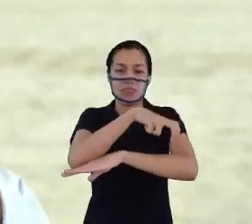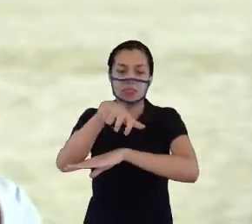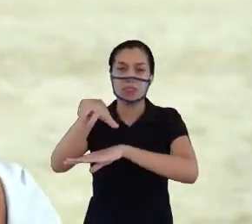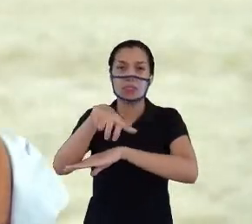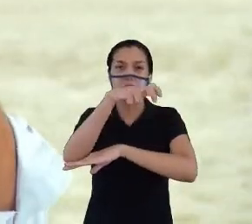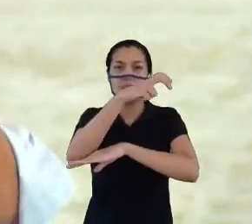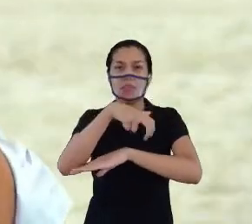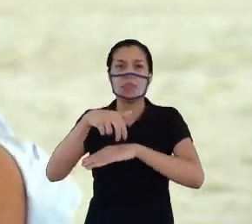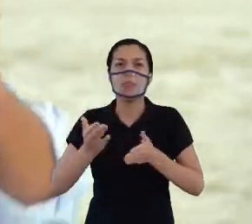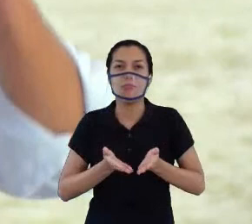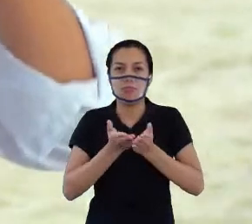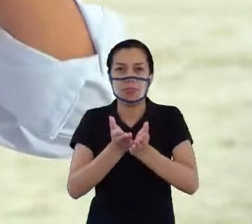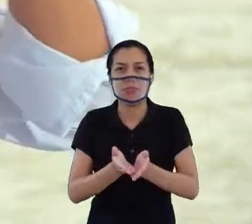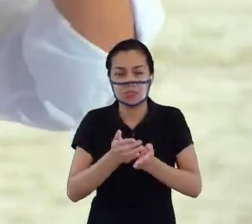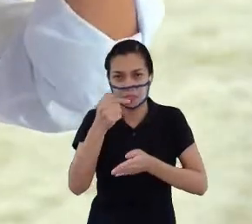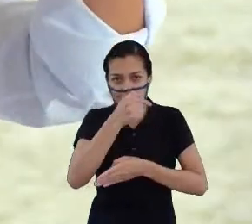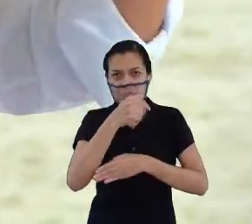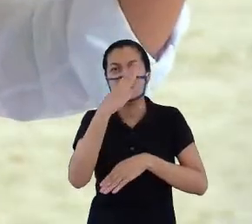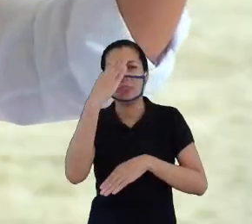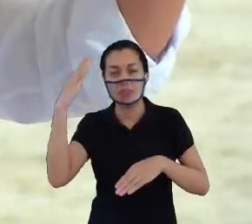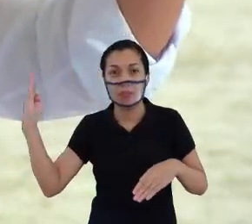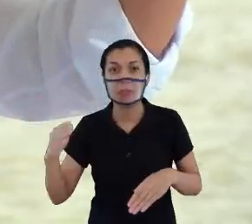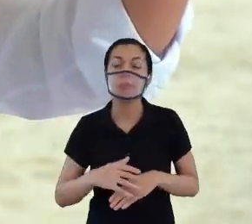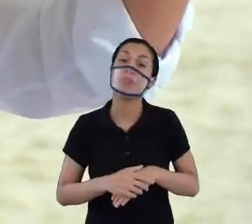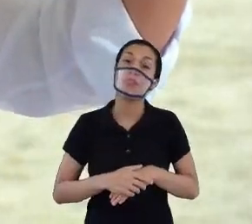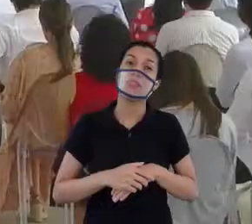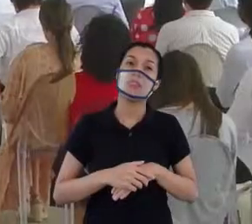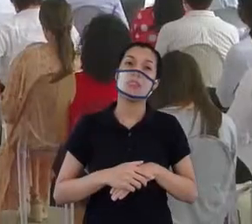que trabajan conmigo están en su casa desde marzo del año pasado.